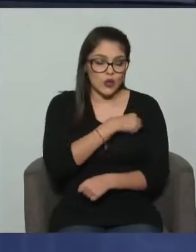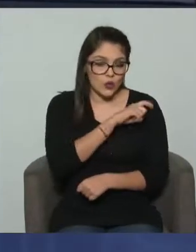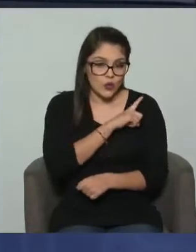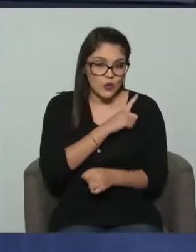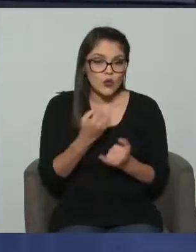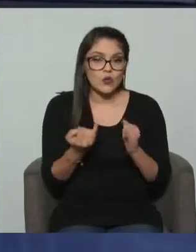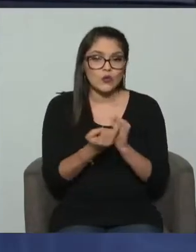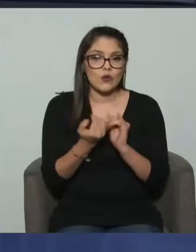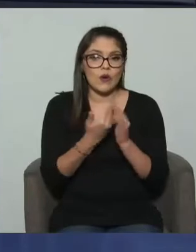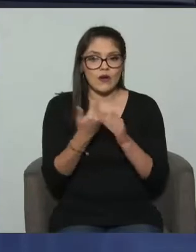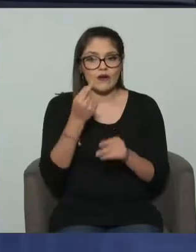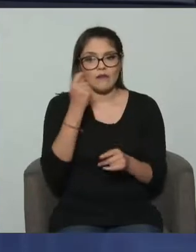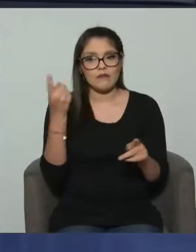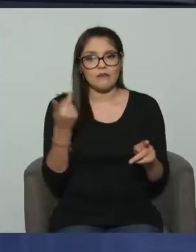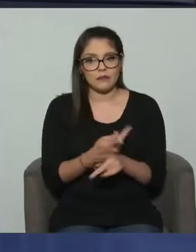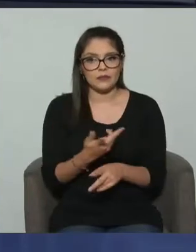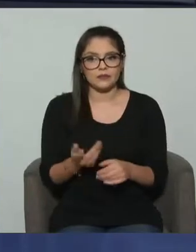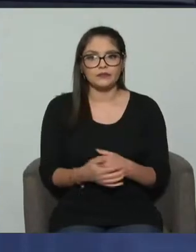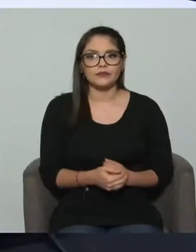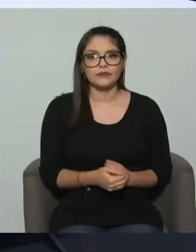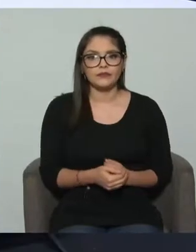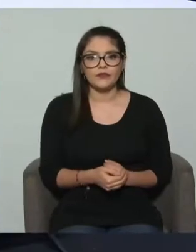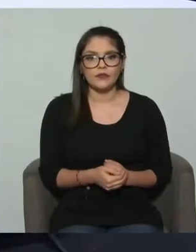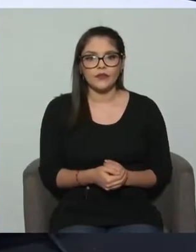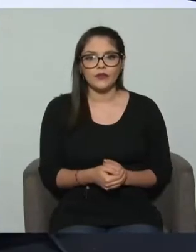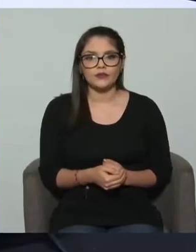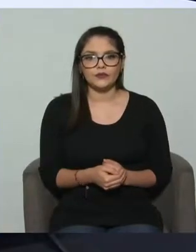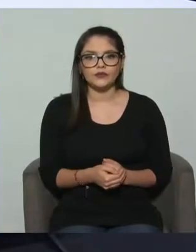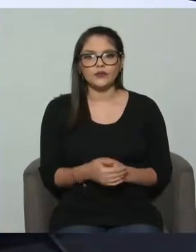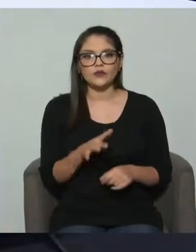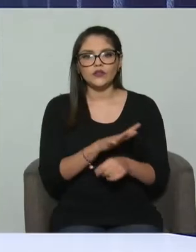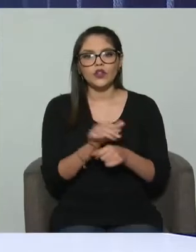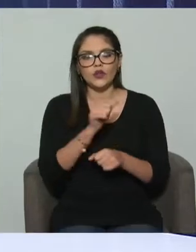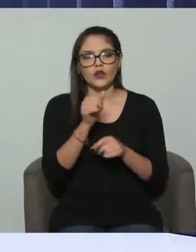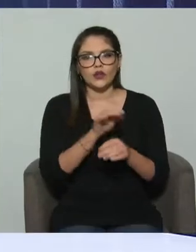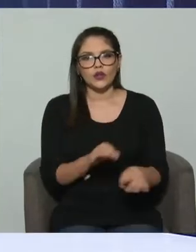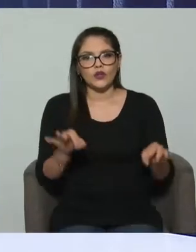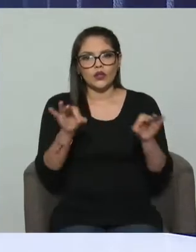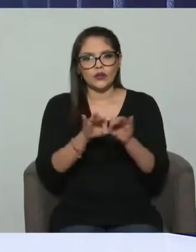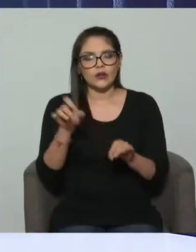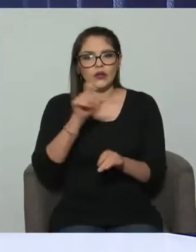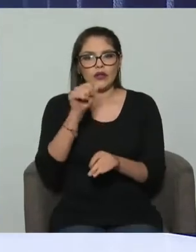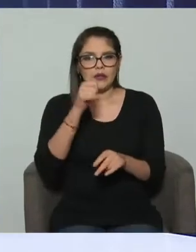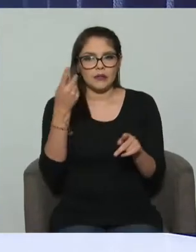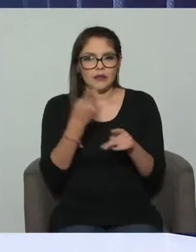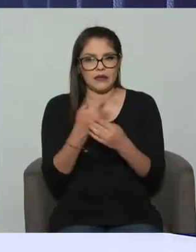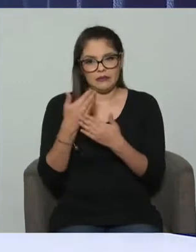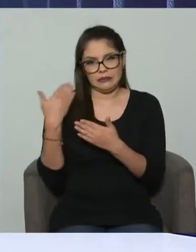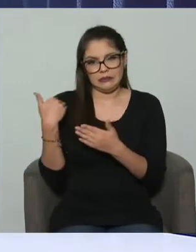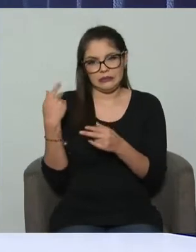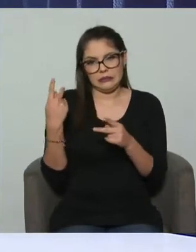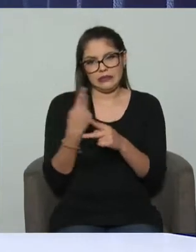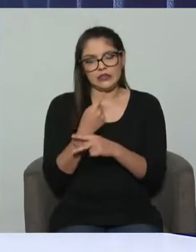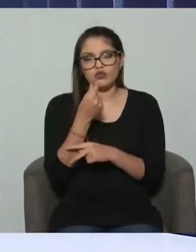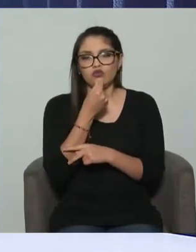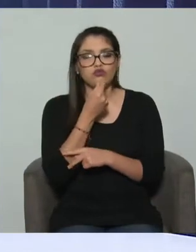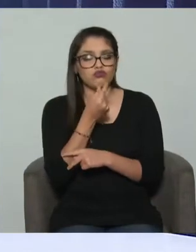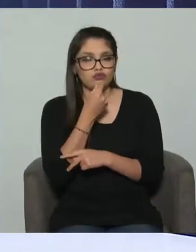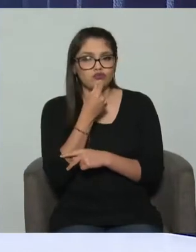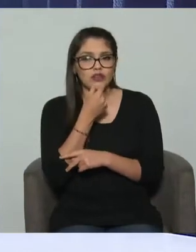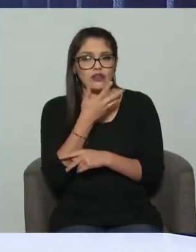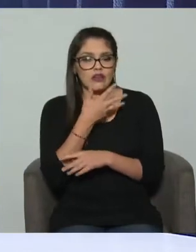ahorita en la niñez y la adolescencia. Bueno, y qué importancia este balance justo en momentos en que pues recientemente un niño tomó